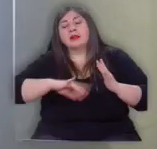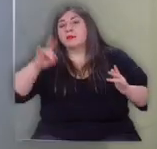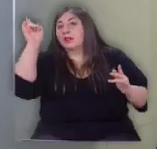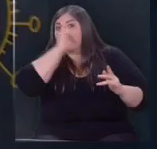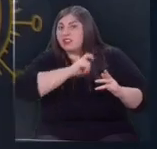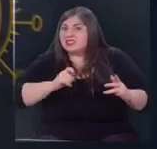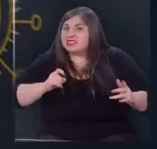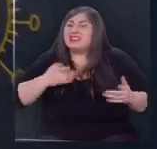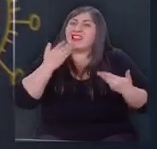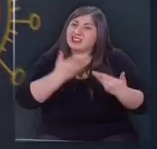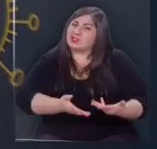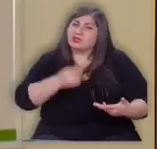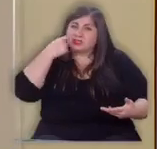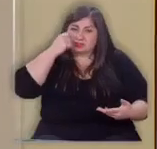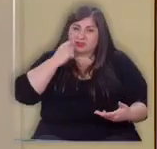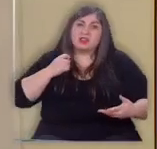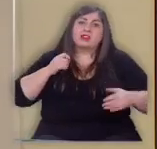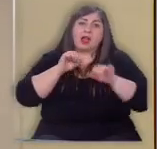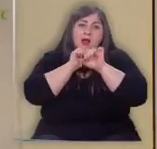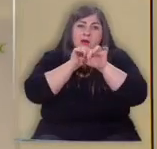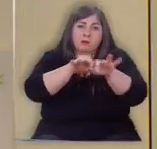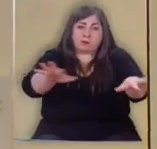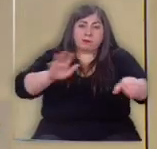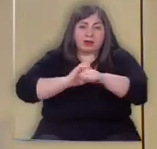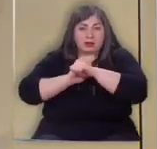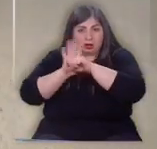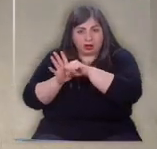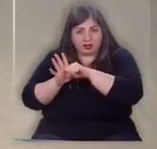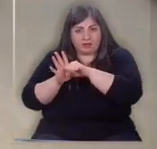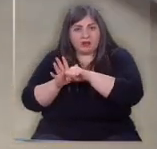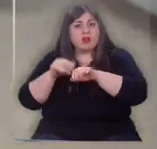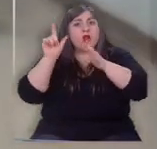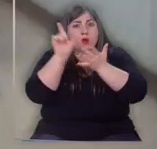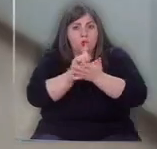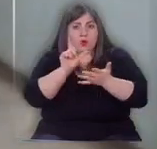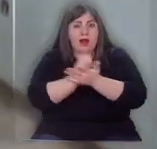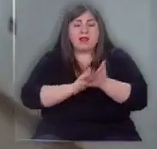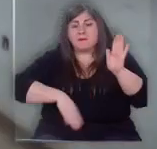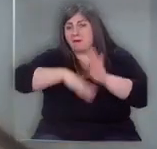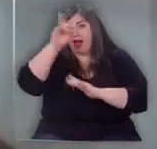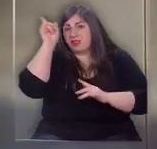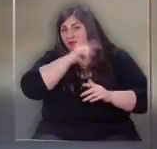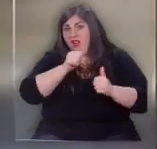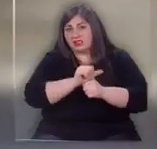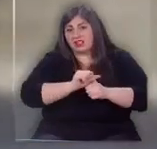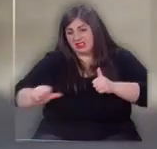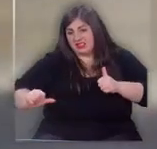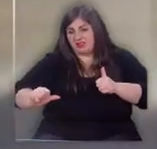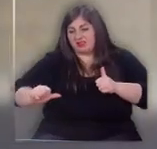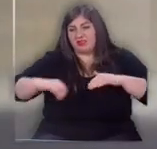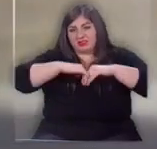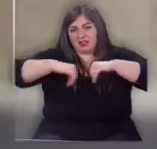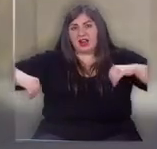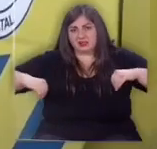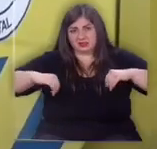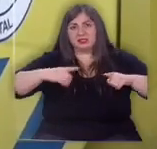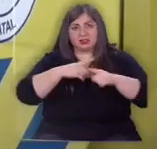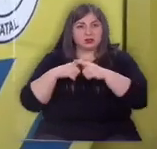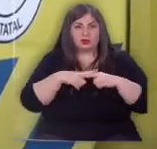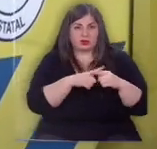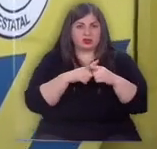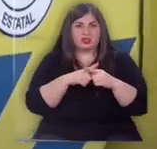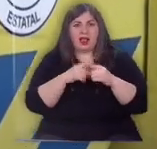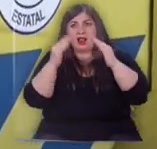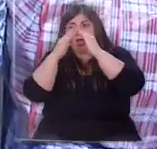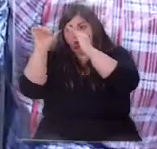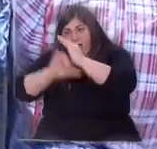compleja. ¿Esto significa que la propagación del coronavirus en lugares donde es más difícil mantener la distancia social, el confinamiento y